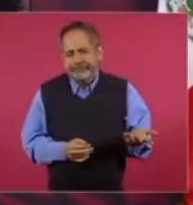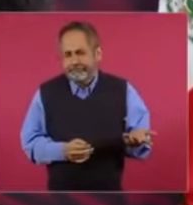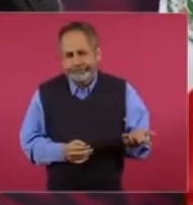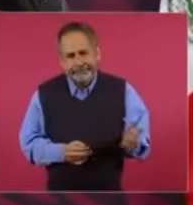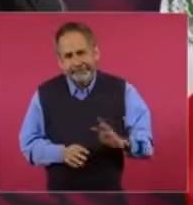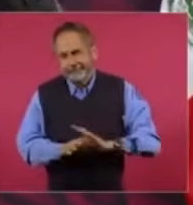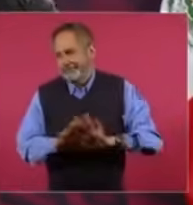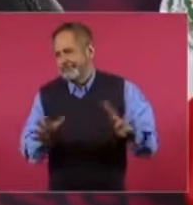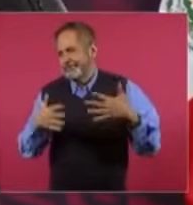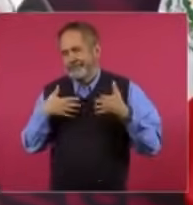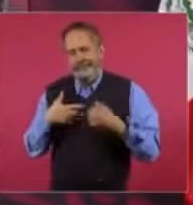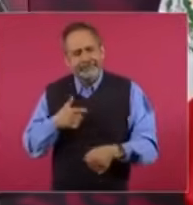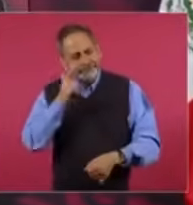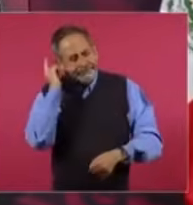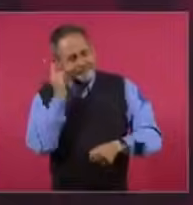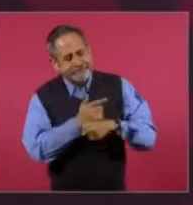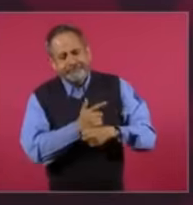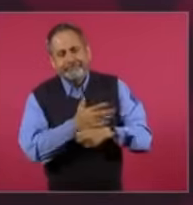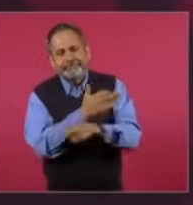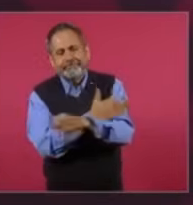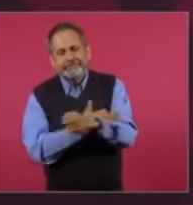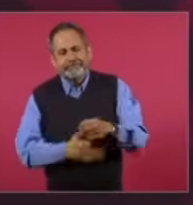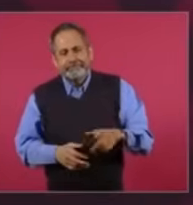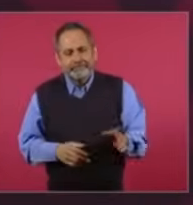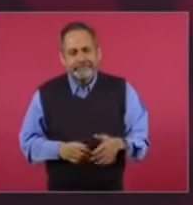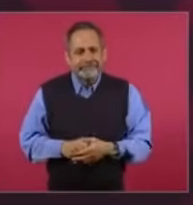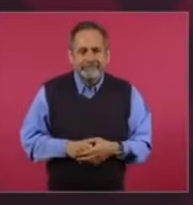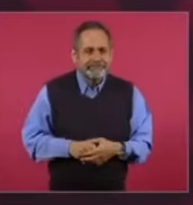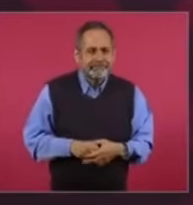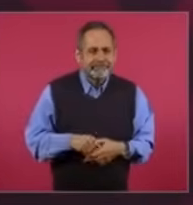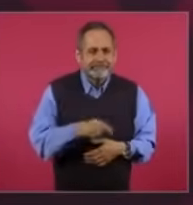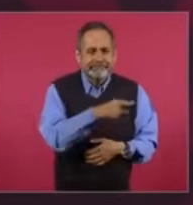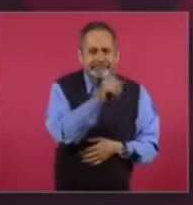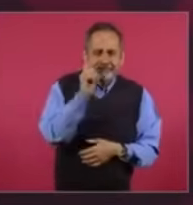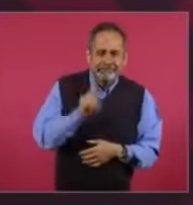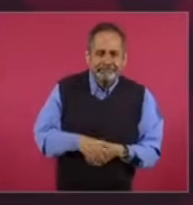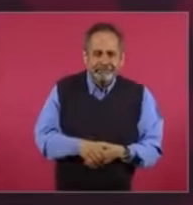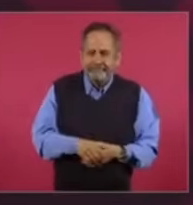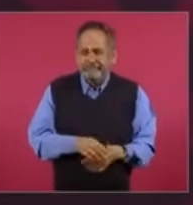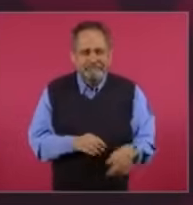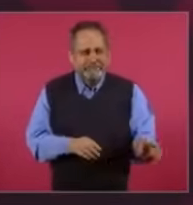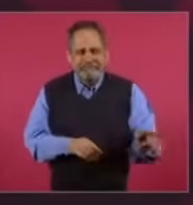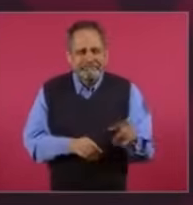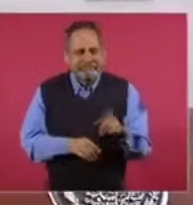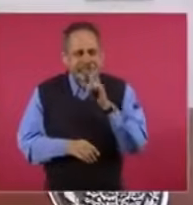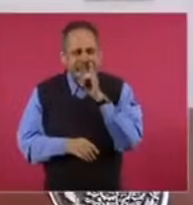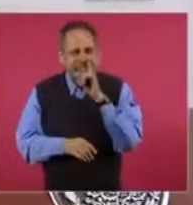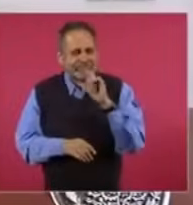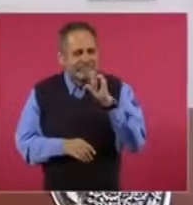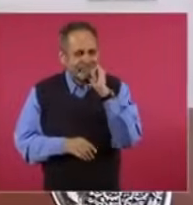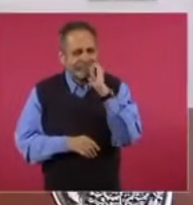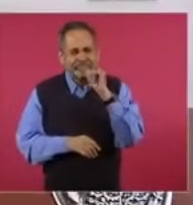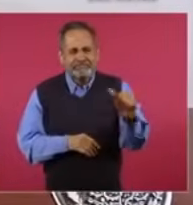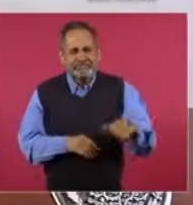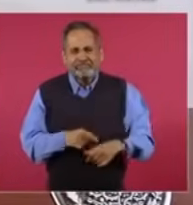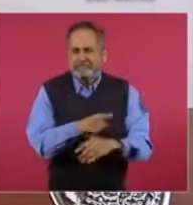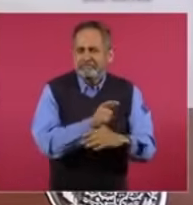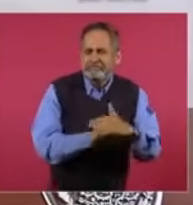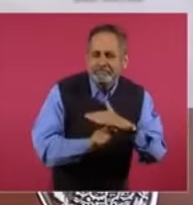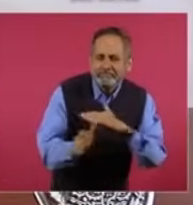Ah, pero no, eso no es dictadura, ni dicta blanda siquiera.